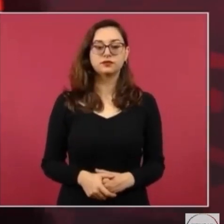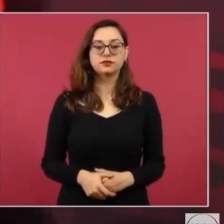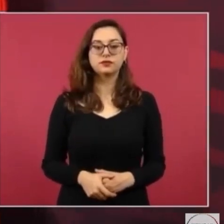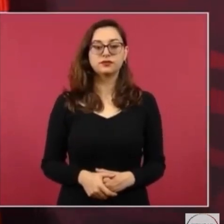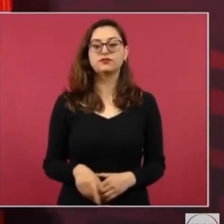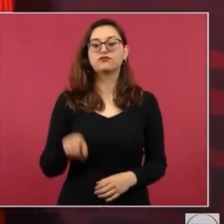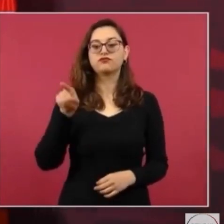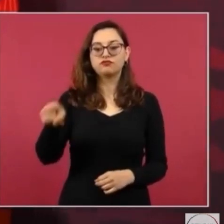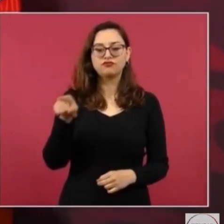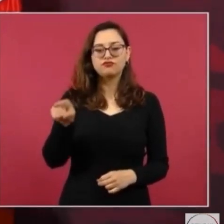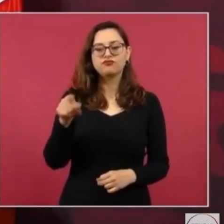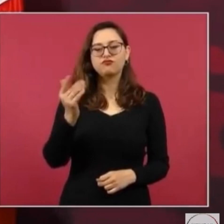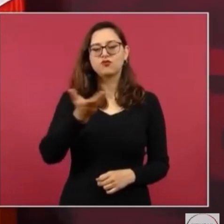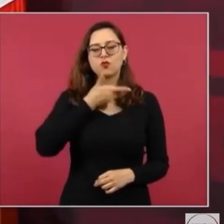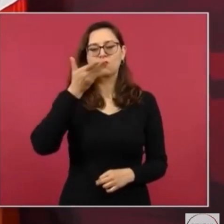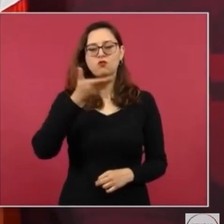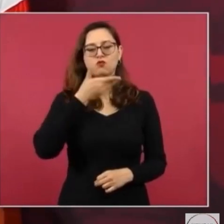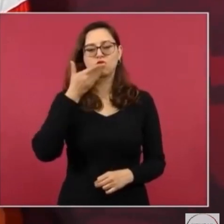achichincle.